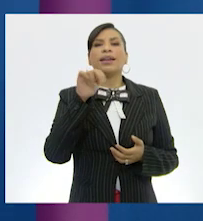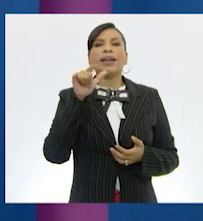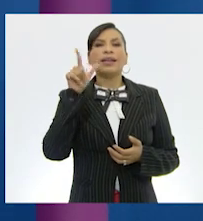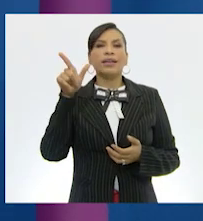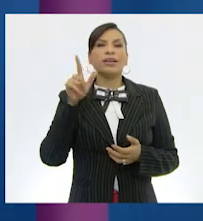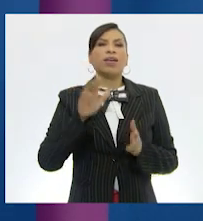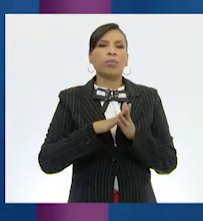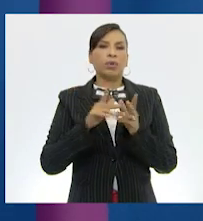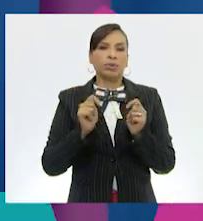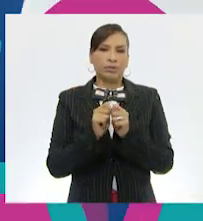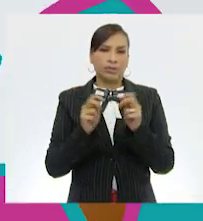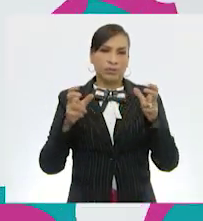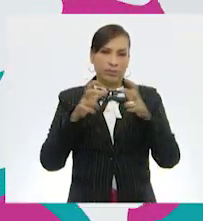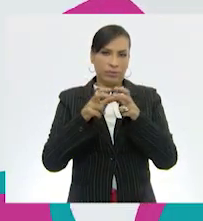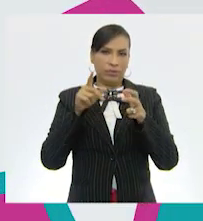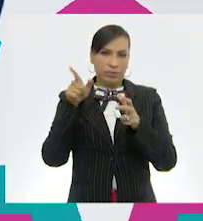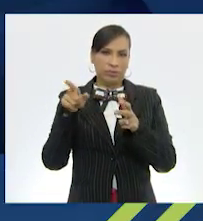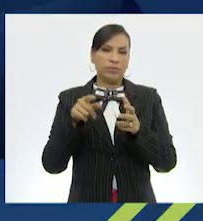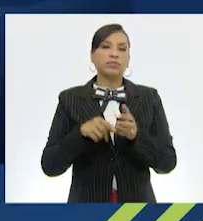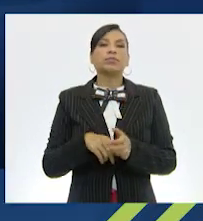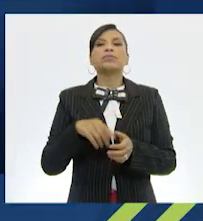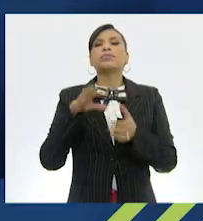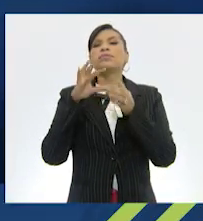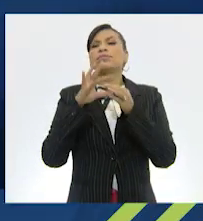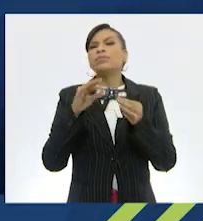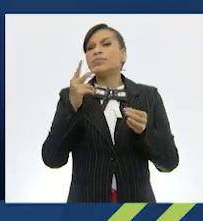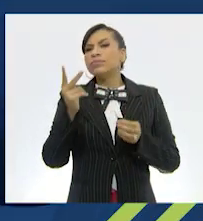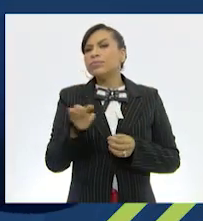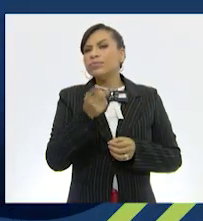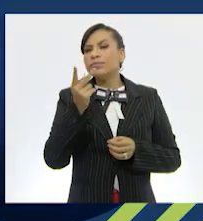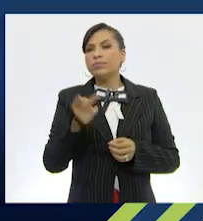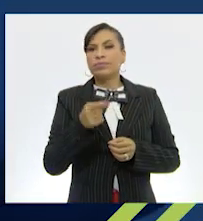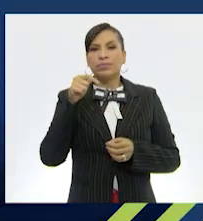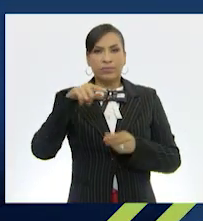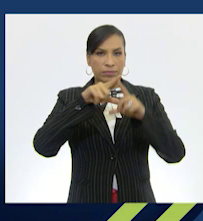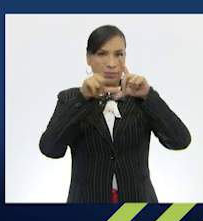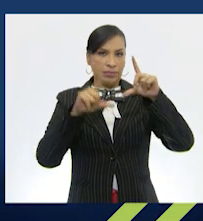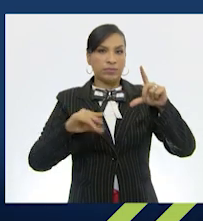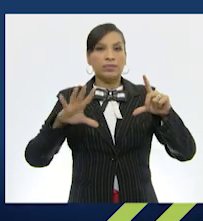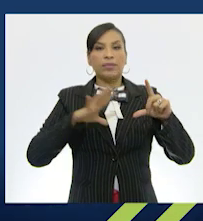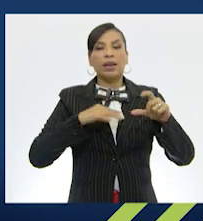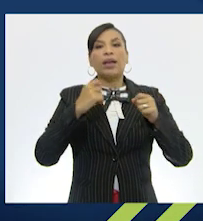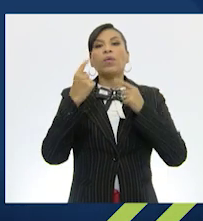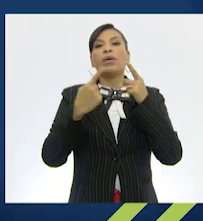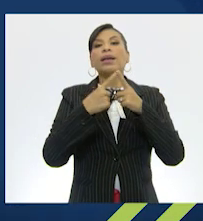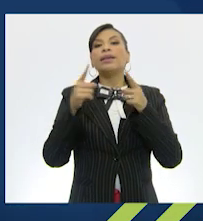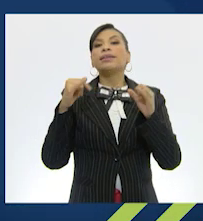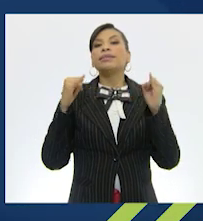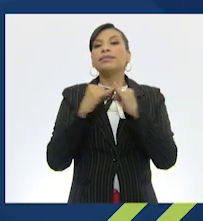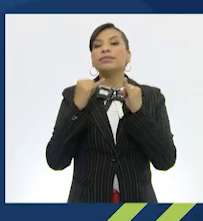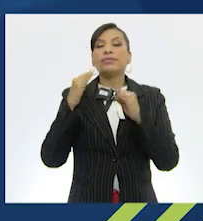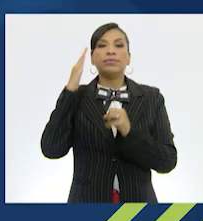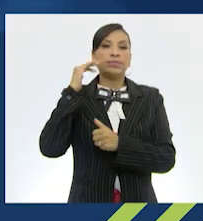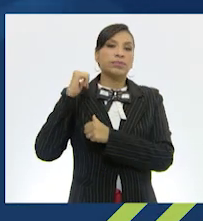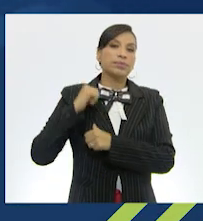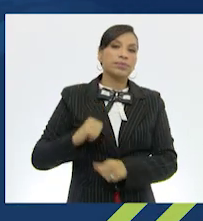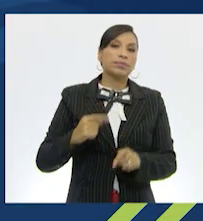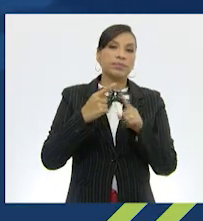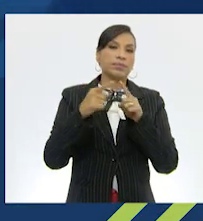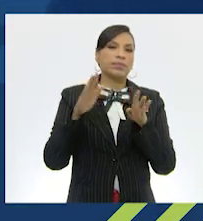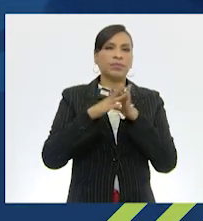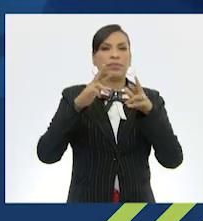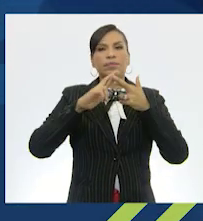Tampico, Tamaulipas. Y él nos manda a preguntar, ¿en nuestro país existe alguna institución encargada de los